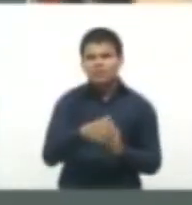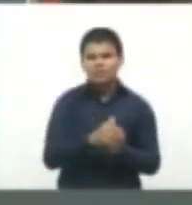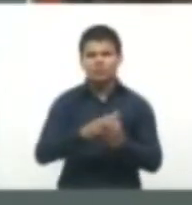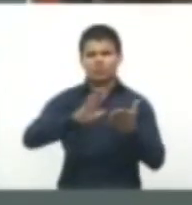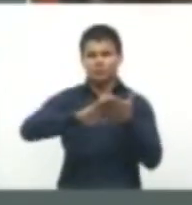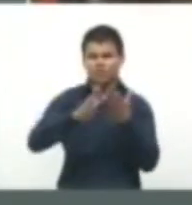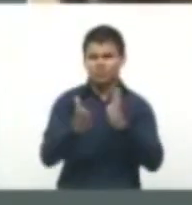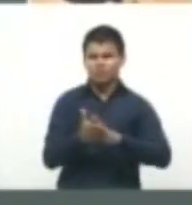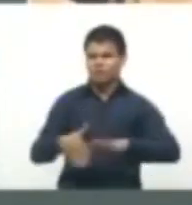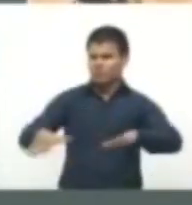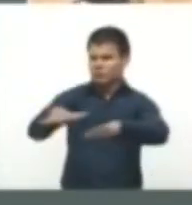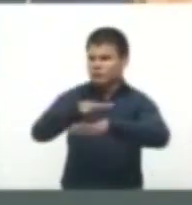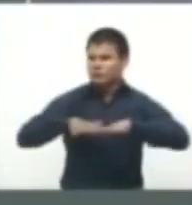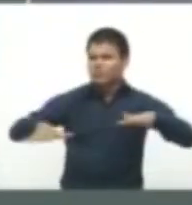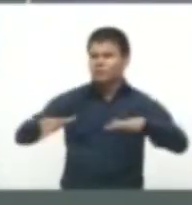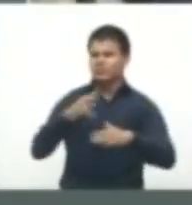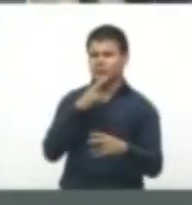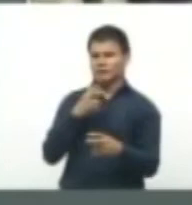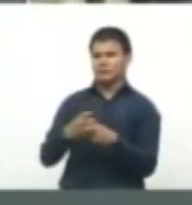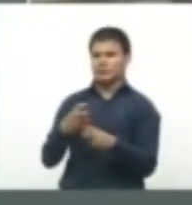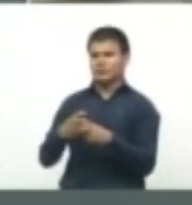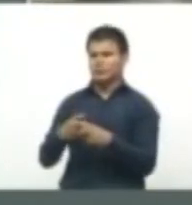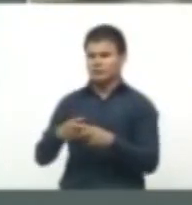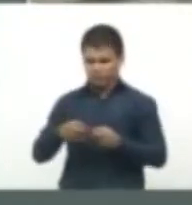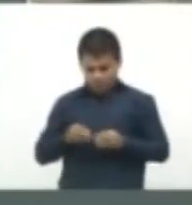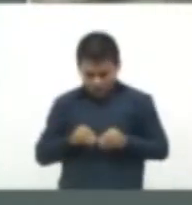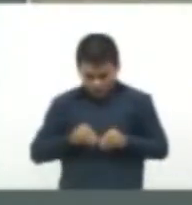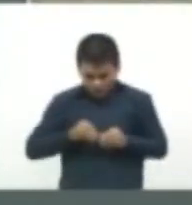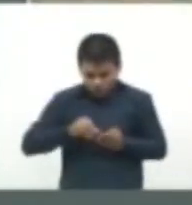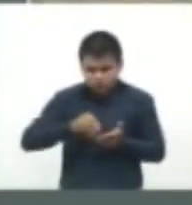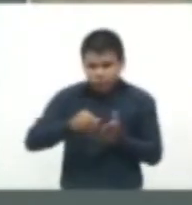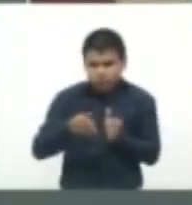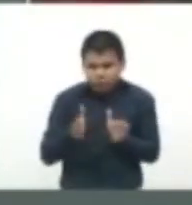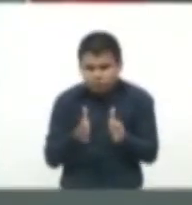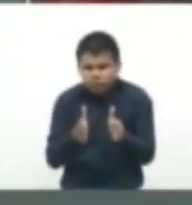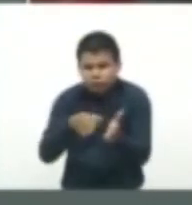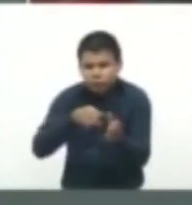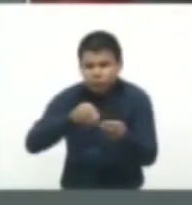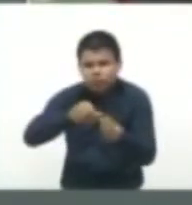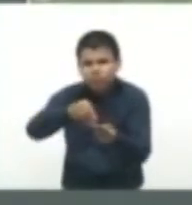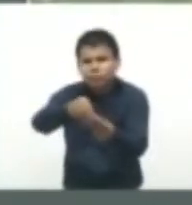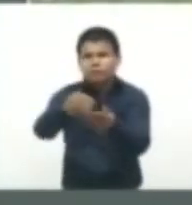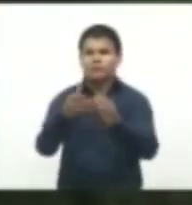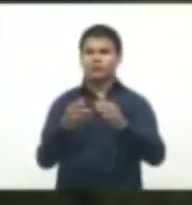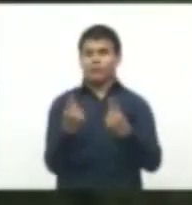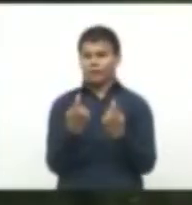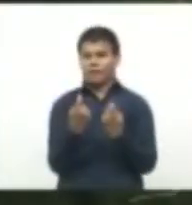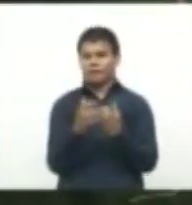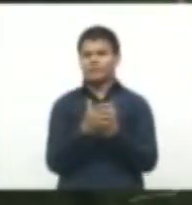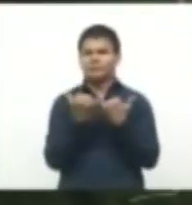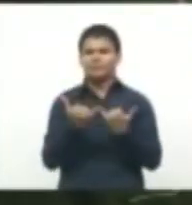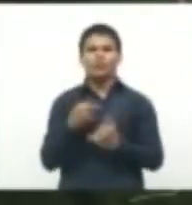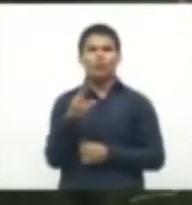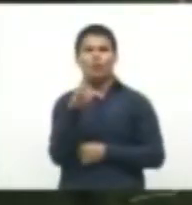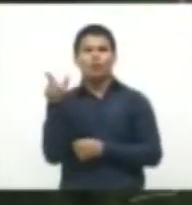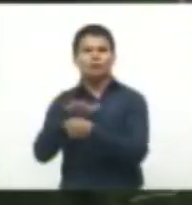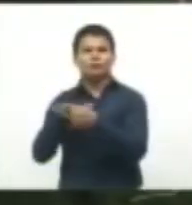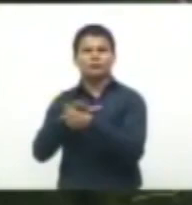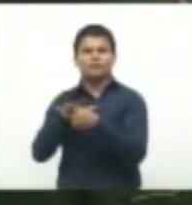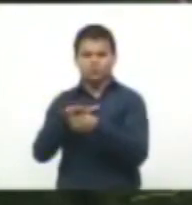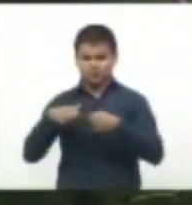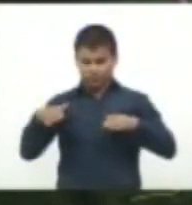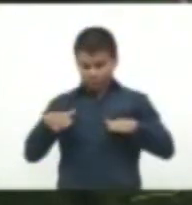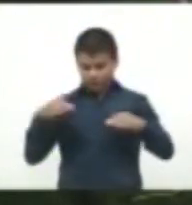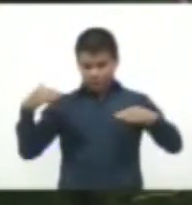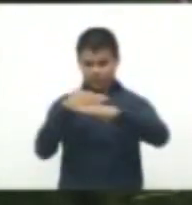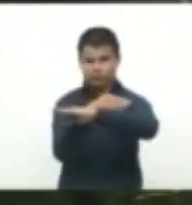arcilla expansiva y esto incide en que no se pueda cumplir con las condiciones de servicio exigidas por la entidad. Otro caso es la malla vial del Meta,